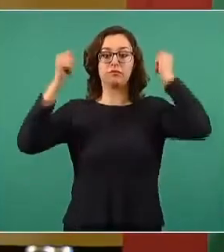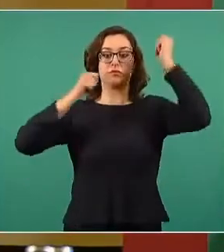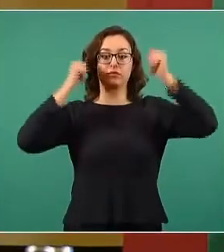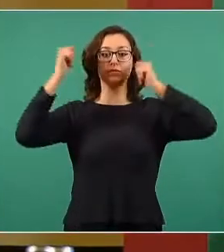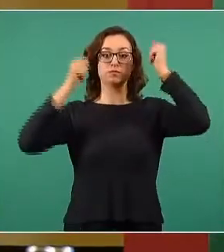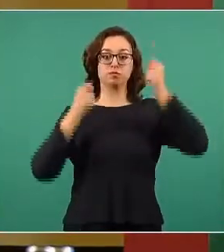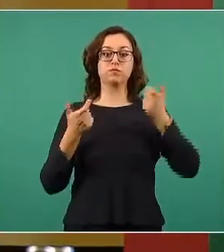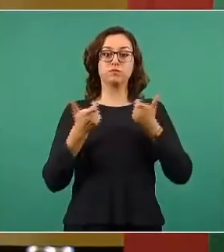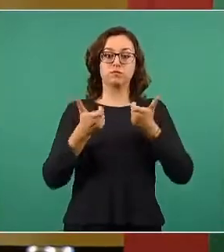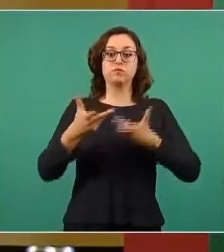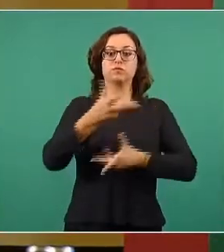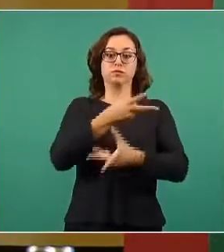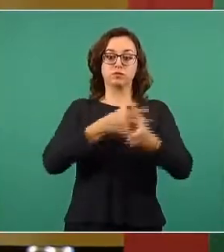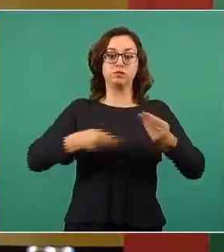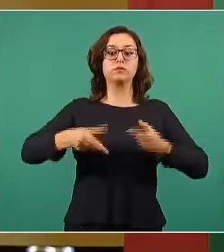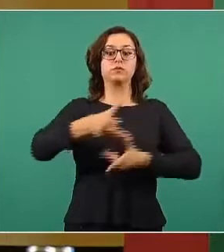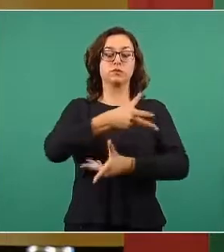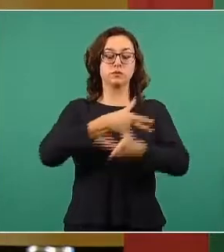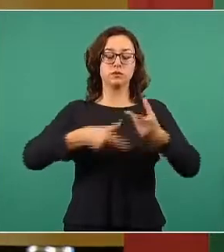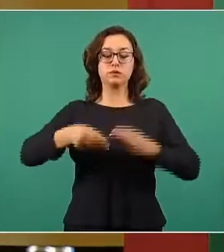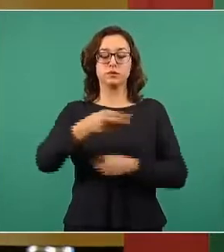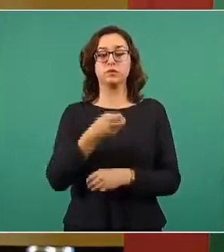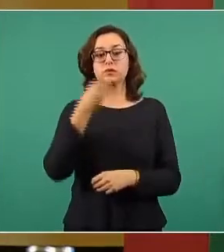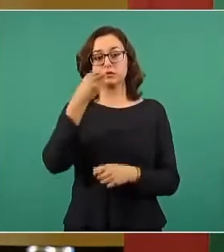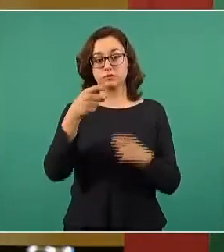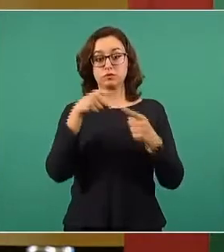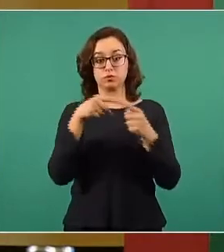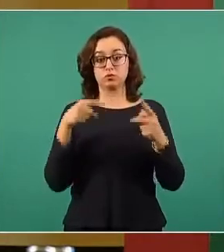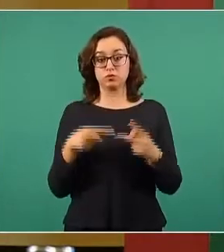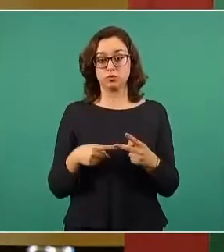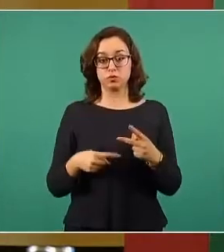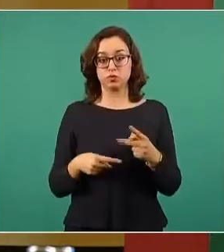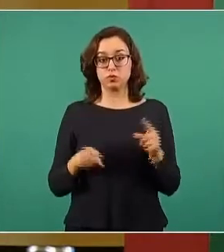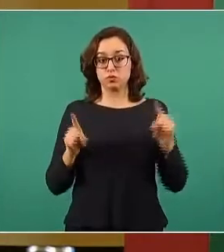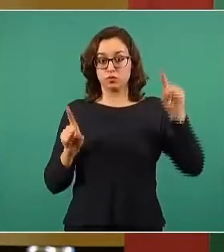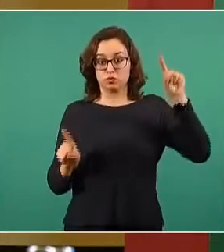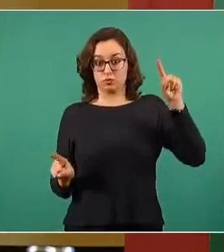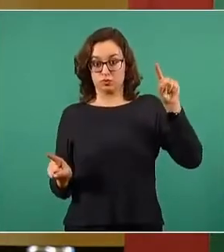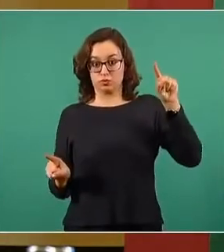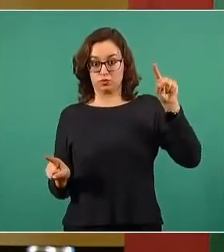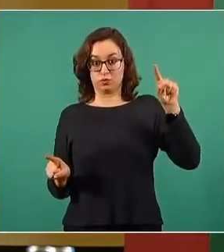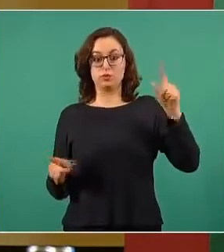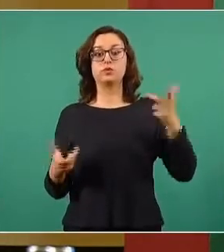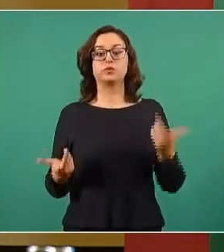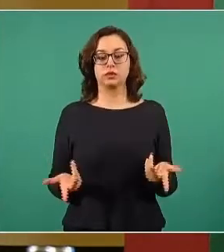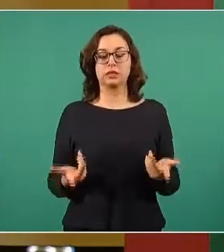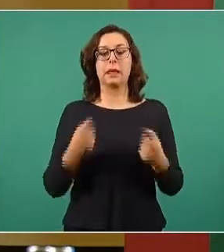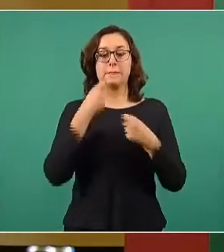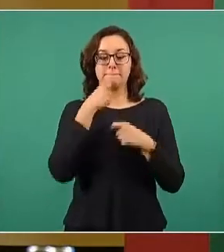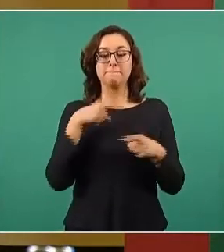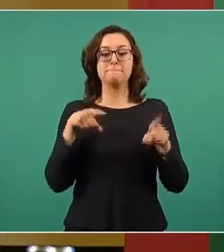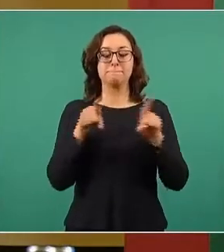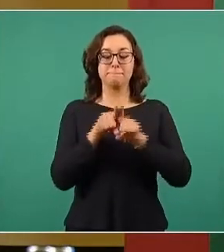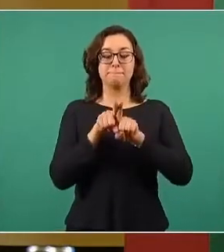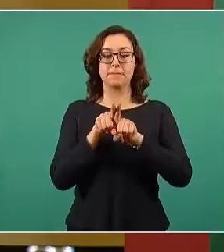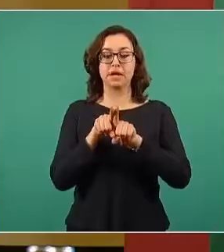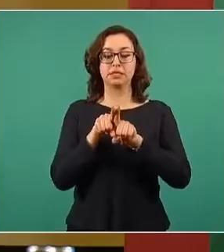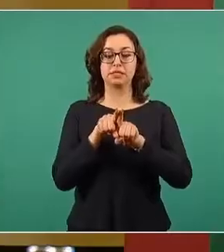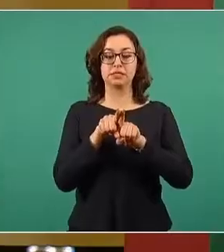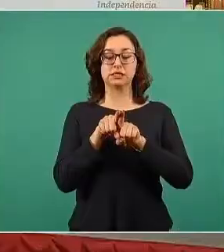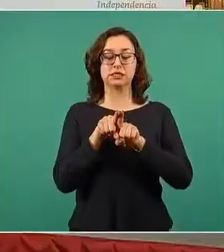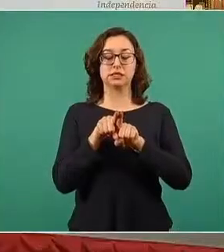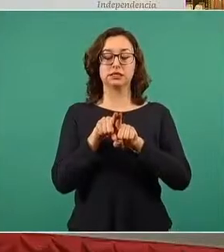economía turística se mantenga activa. Entonces, estos son 2 entidades en ese mismo sentido. Esto corresponde con el